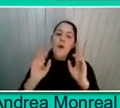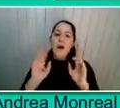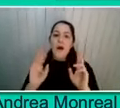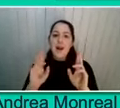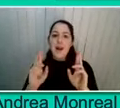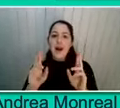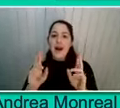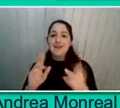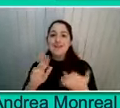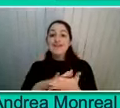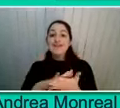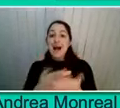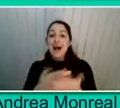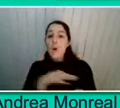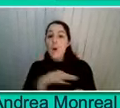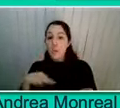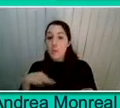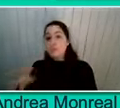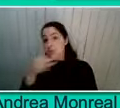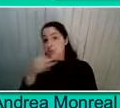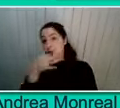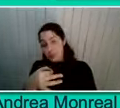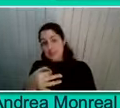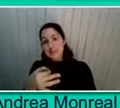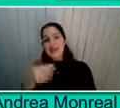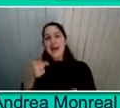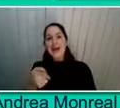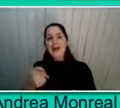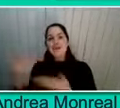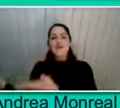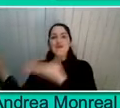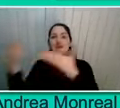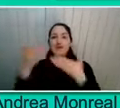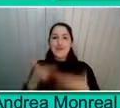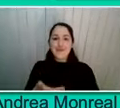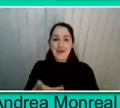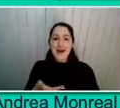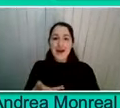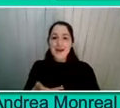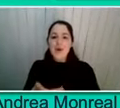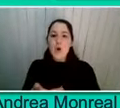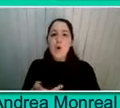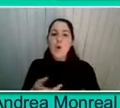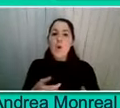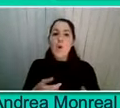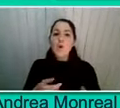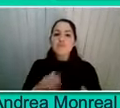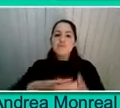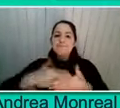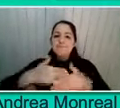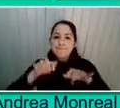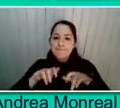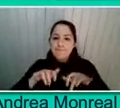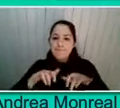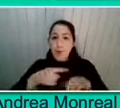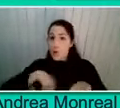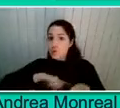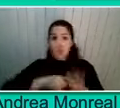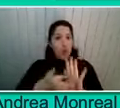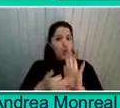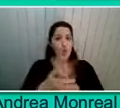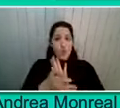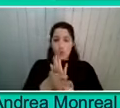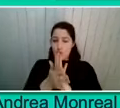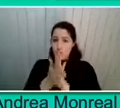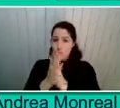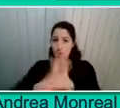dice que nos van a enviar un robot. Nosotros hacemos todo manual. Desde que recibimos la muestra, la extracción es horas